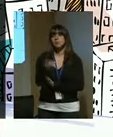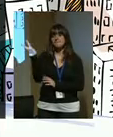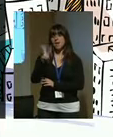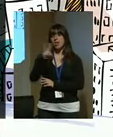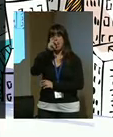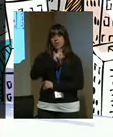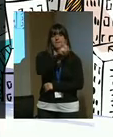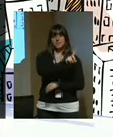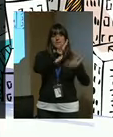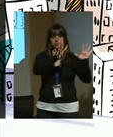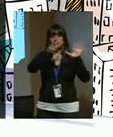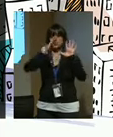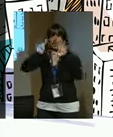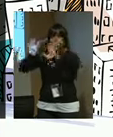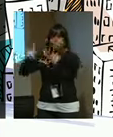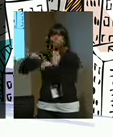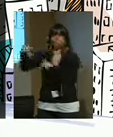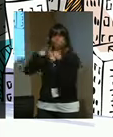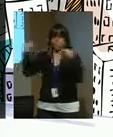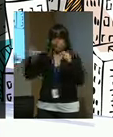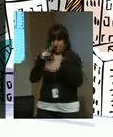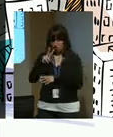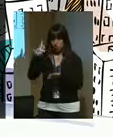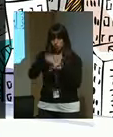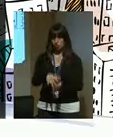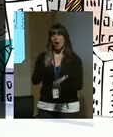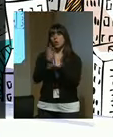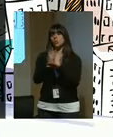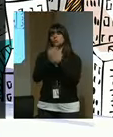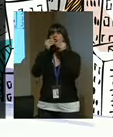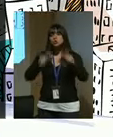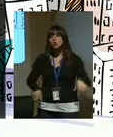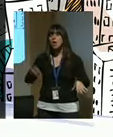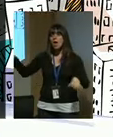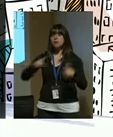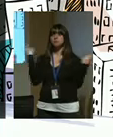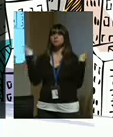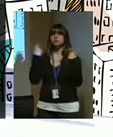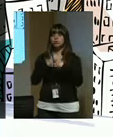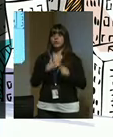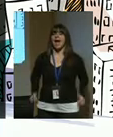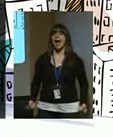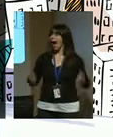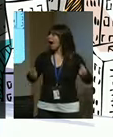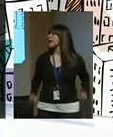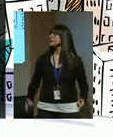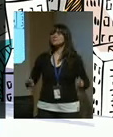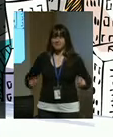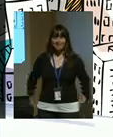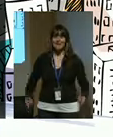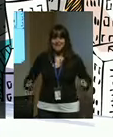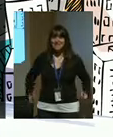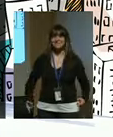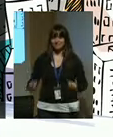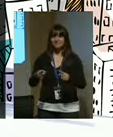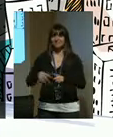1969, cursó estudios de Historia en la Universidad de Valladolid. Es socio fundador de Aspain Castilla y León, ha sido presidente